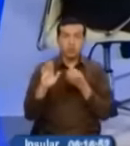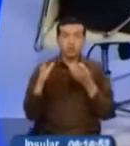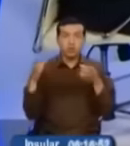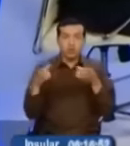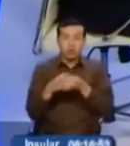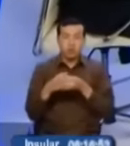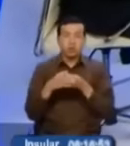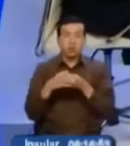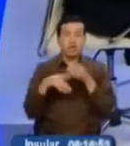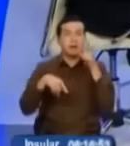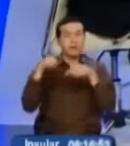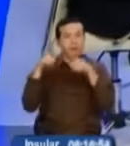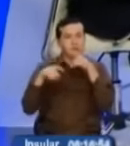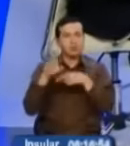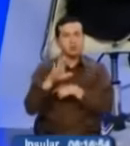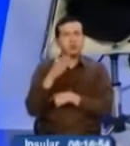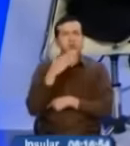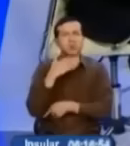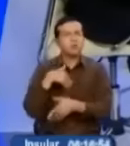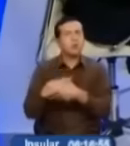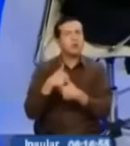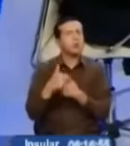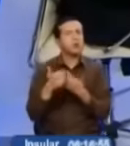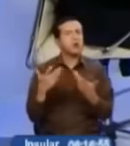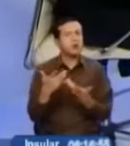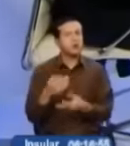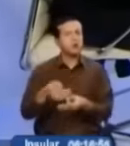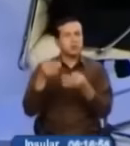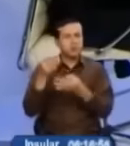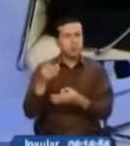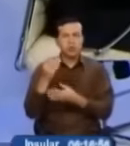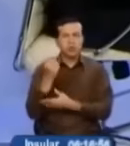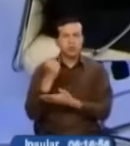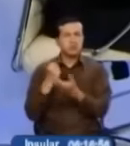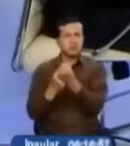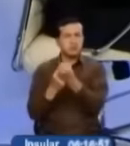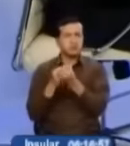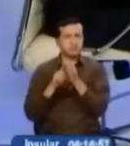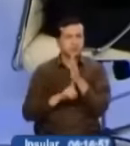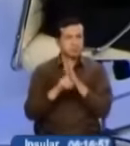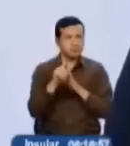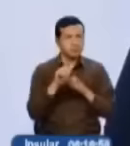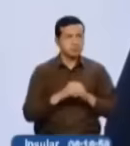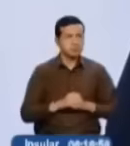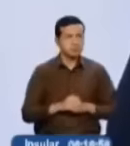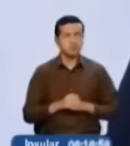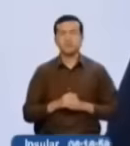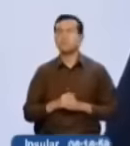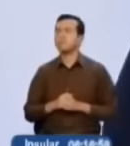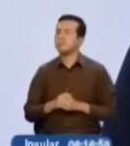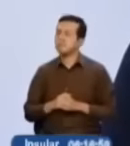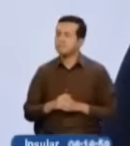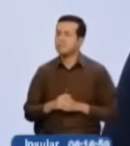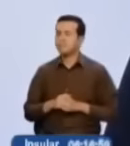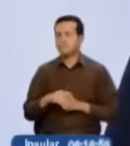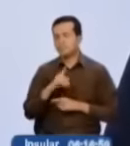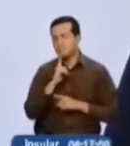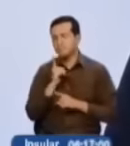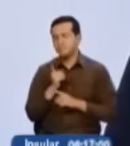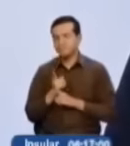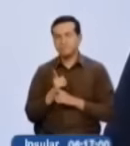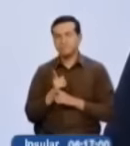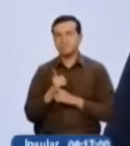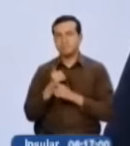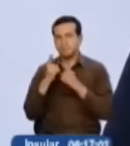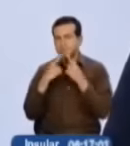de desarrollo rural para poder llegar oportunamente a ese desarrollo? Sí. No, efectivamente, y conforme